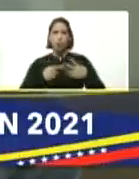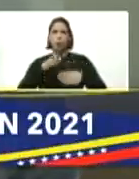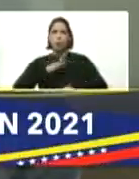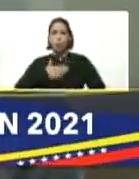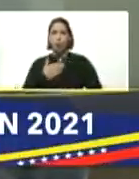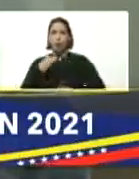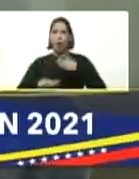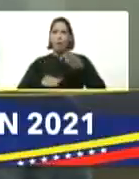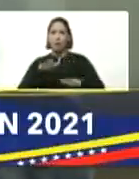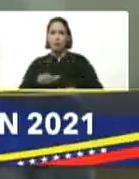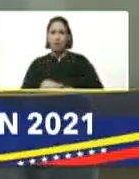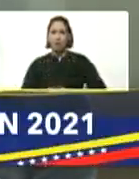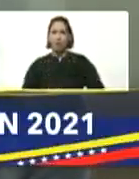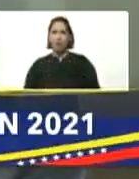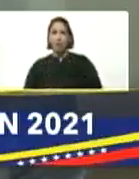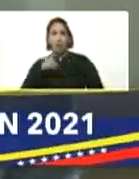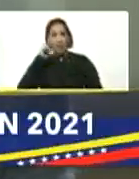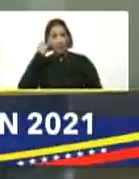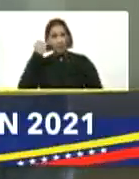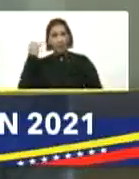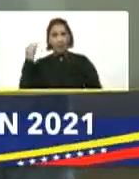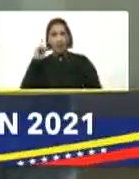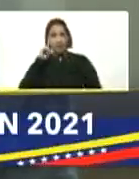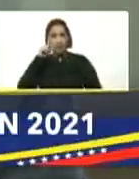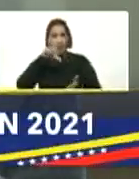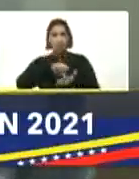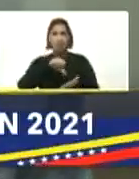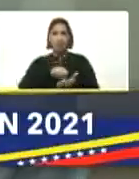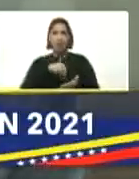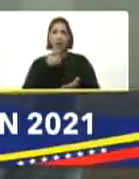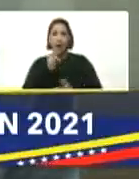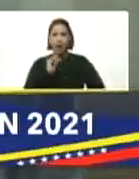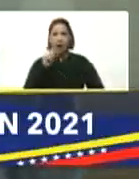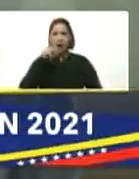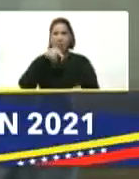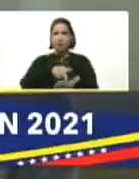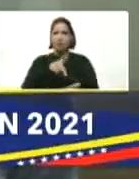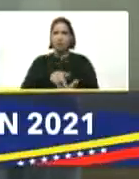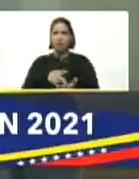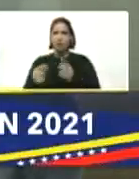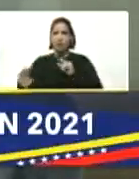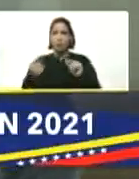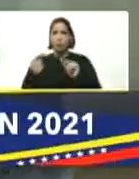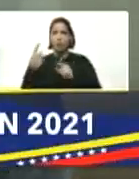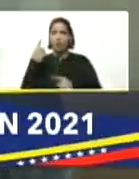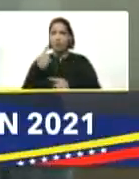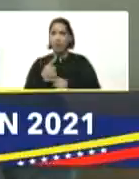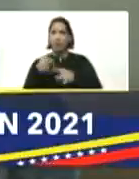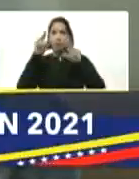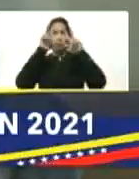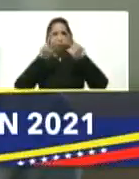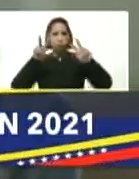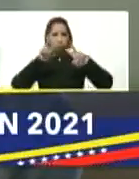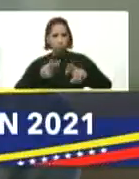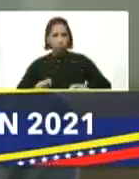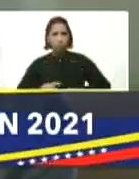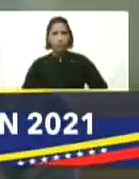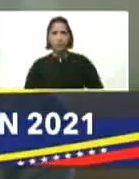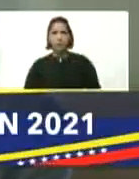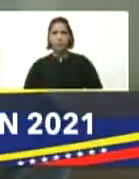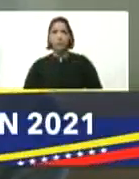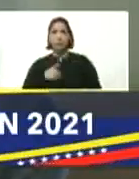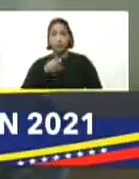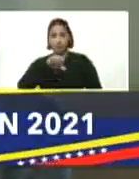una idea central que está allí para ser discutida, no para imponérsela a nadie, para ser discutida, para ser analizada, y esa es la